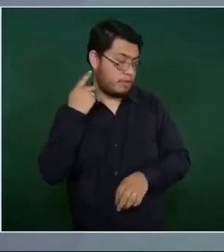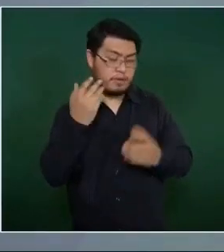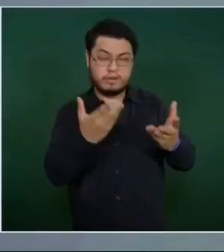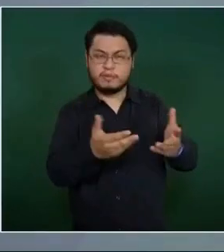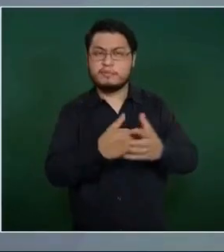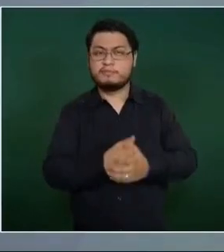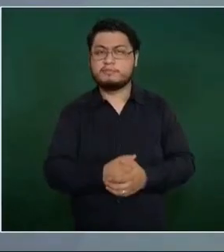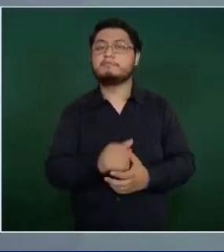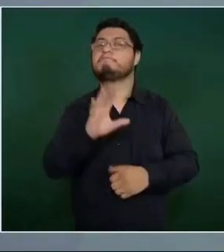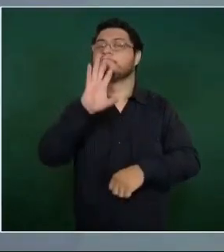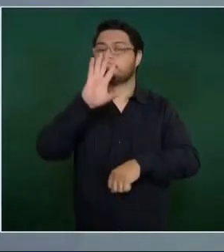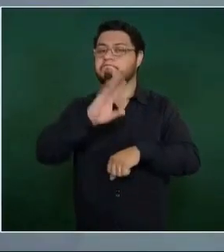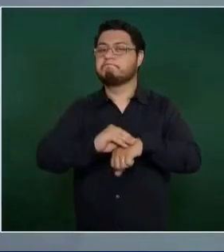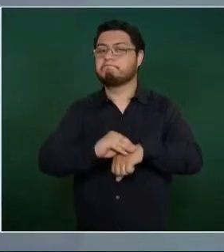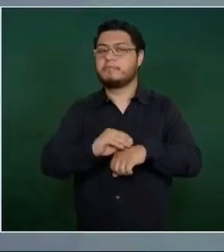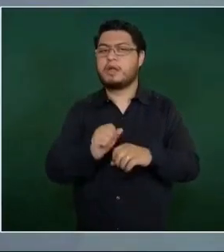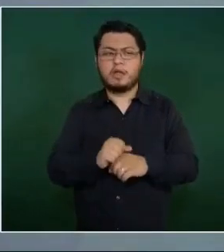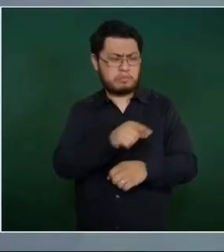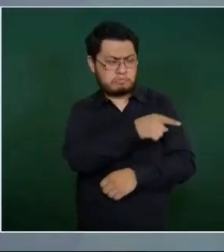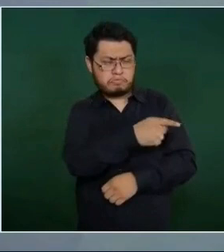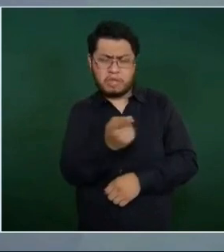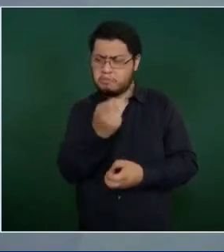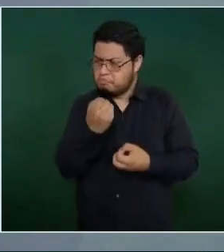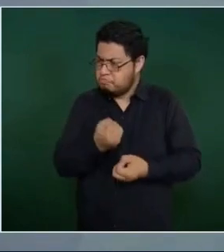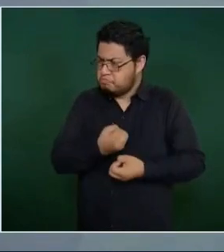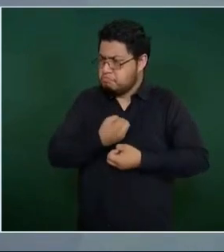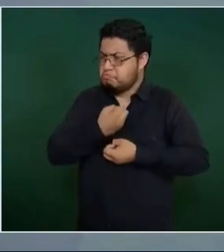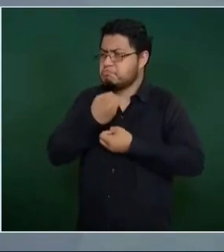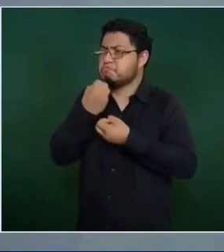que transmitieran sus mensajes